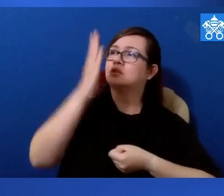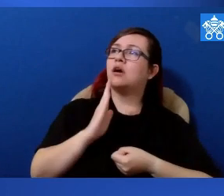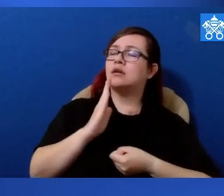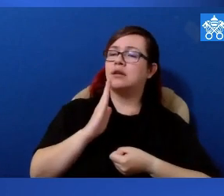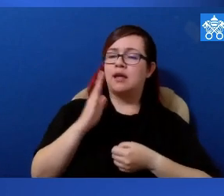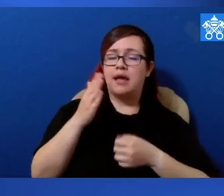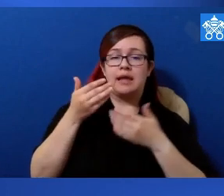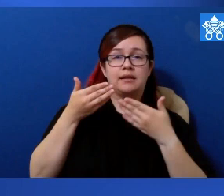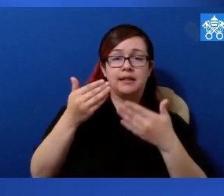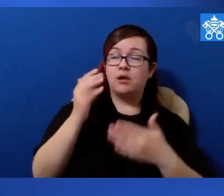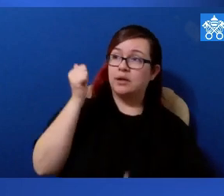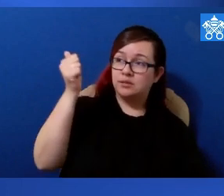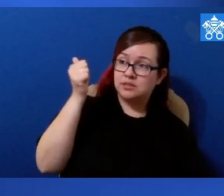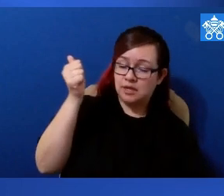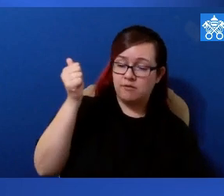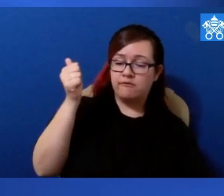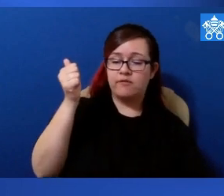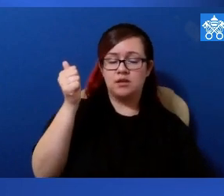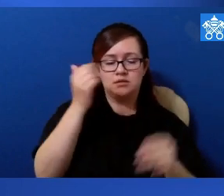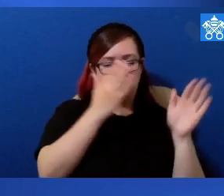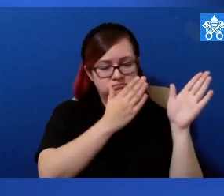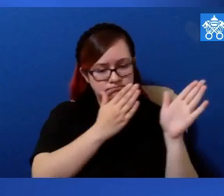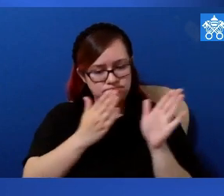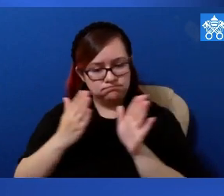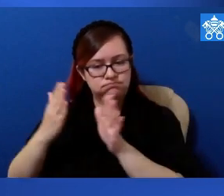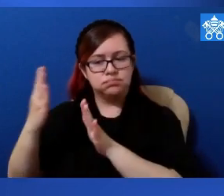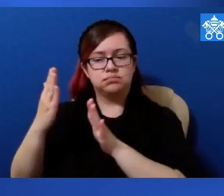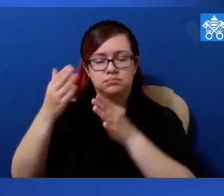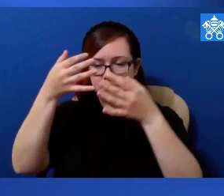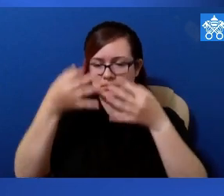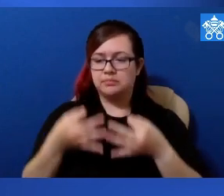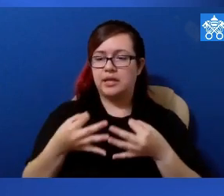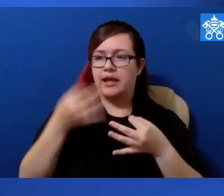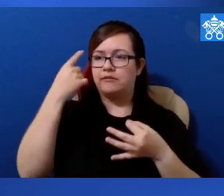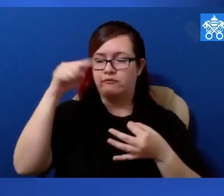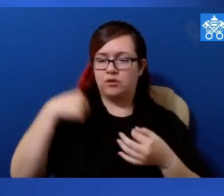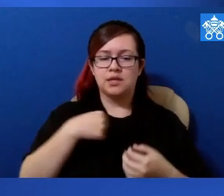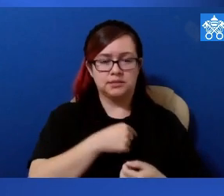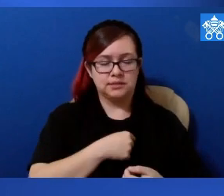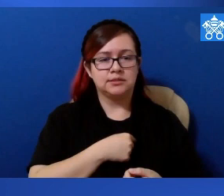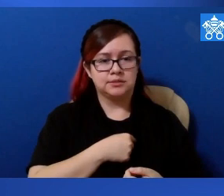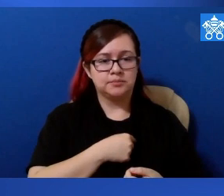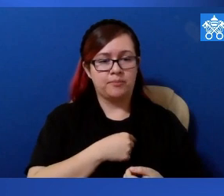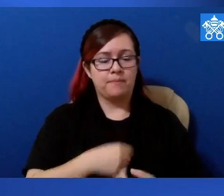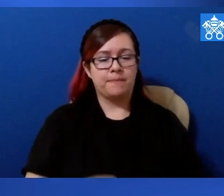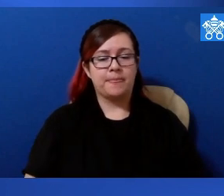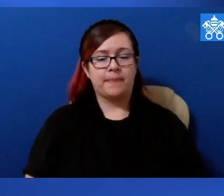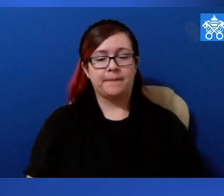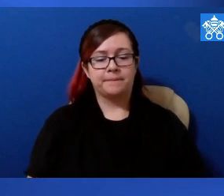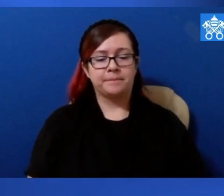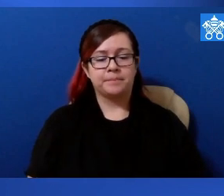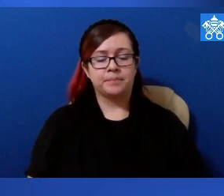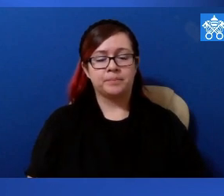de Dios y dejarle que sea Él quien haga su obra en ellos y por medio de